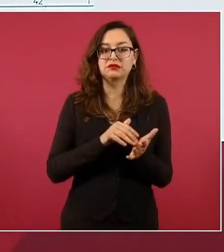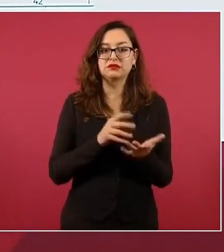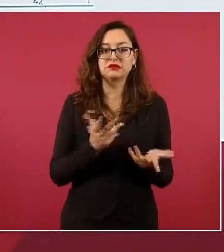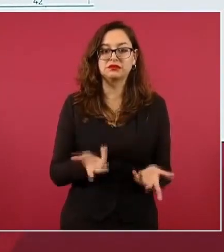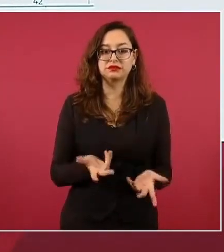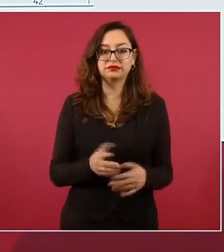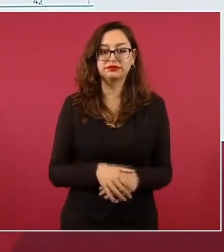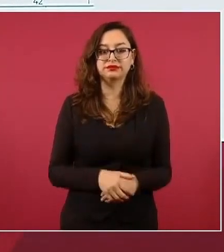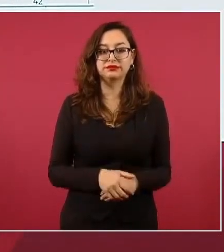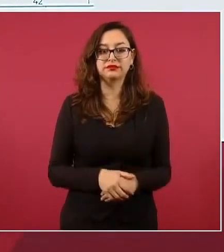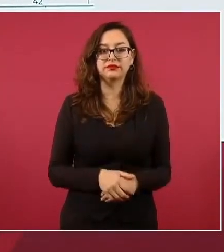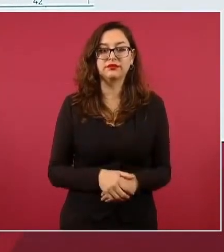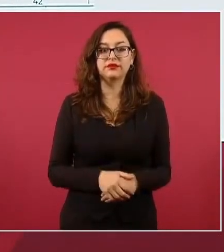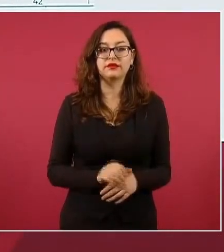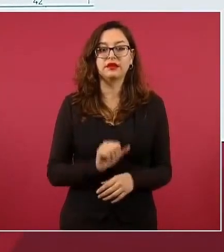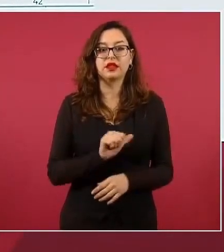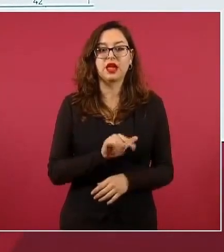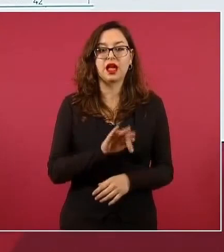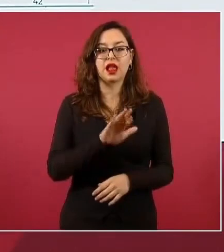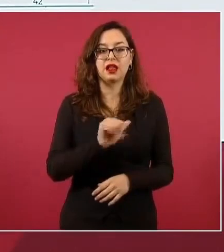Alfa, Volkswagen.